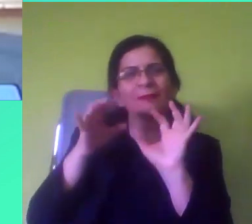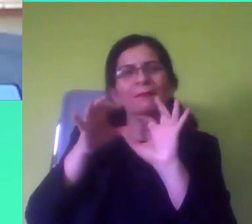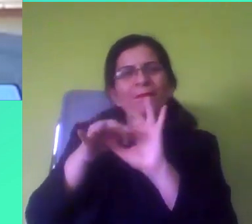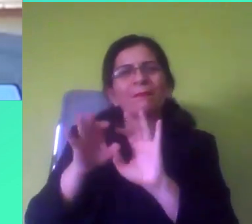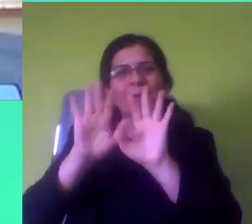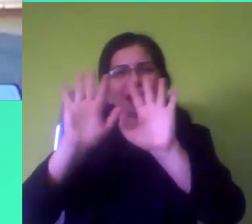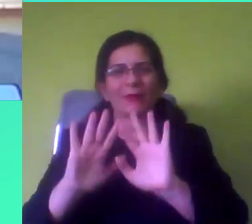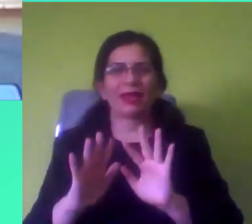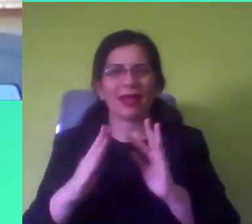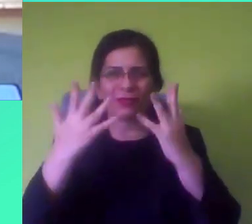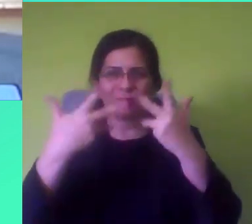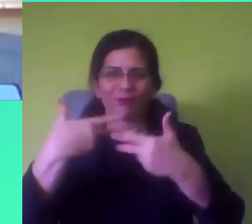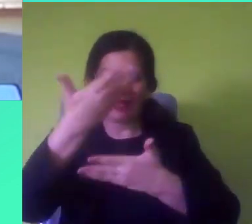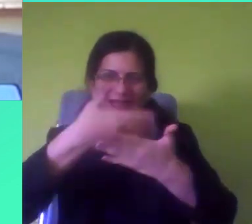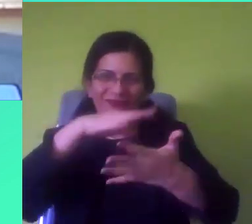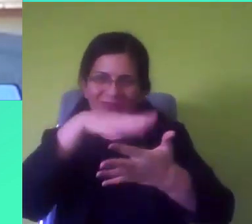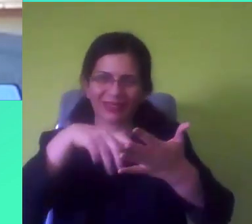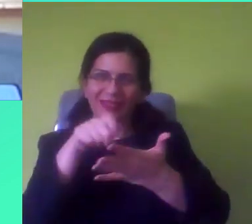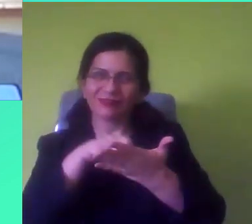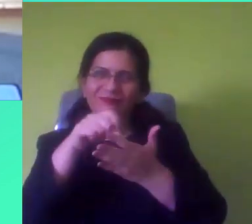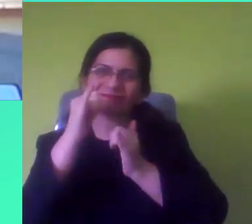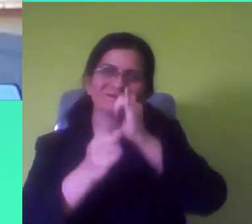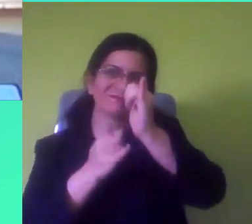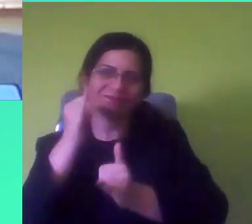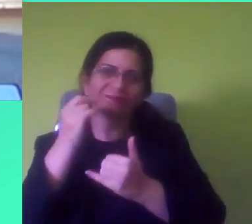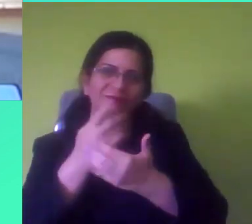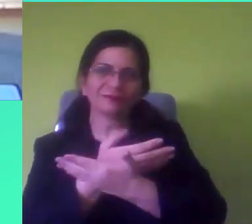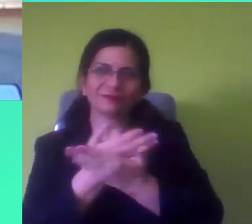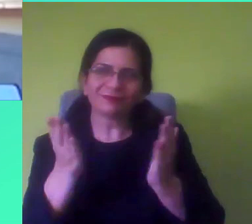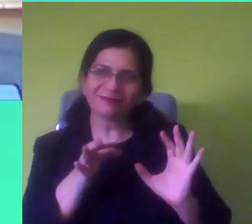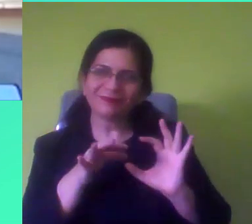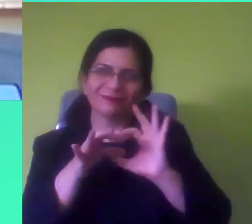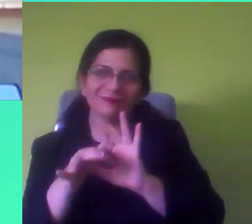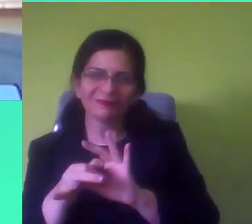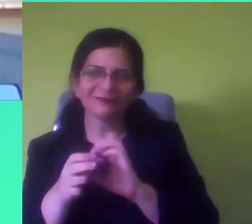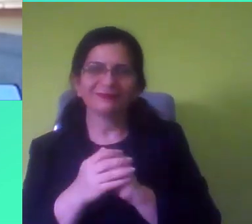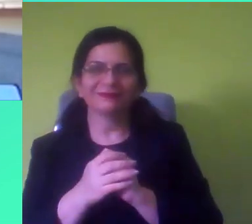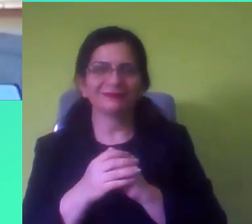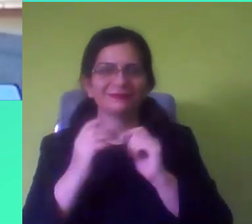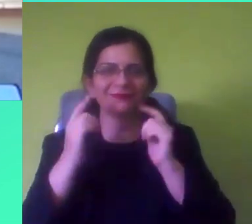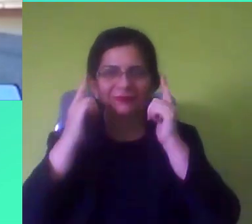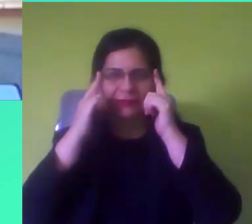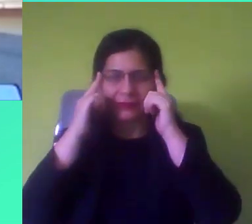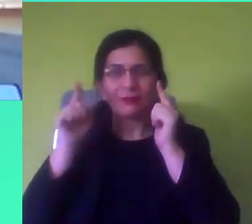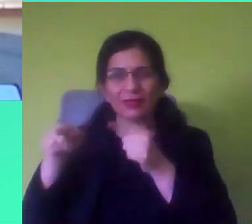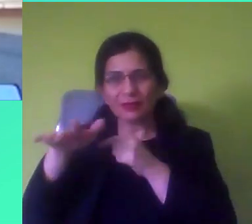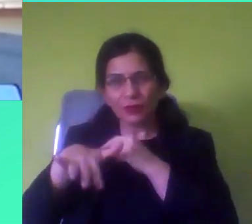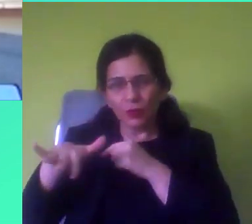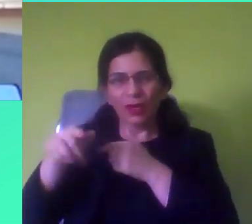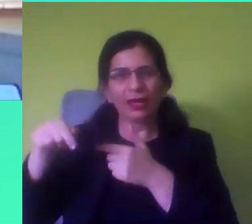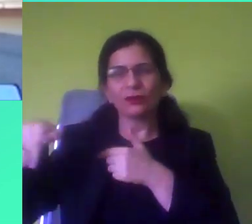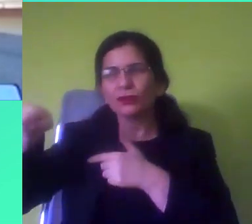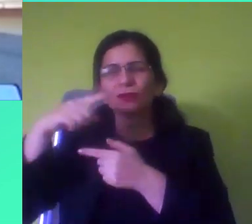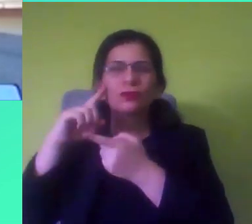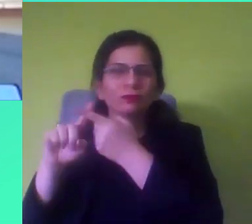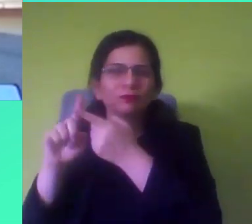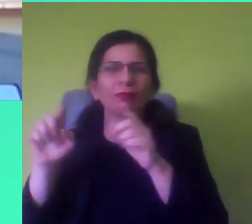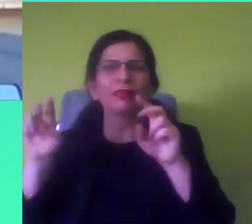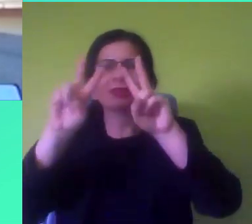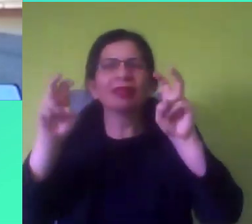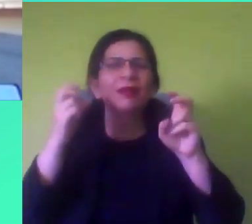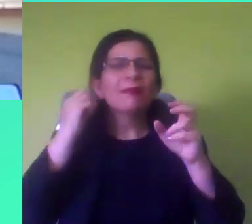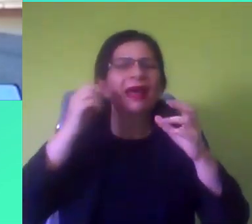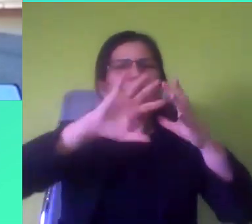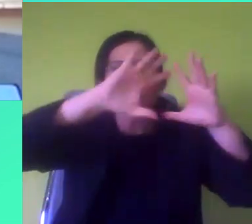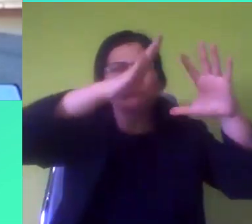o una secuencia educativa que desarrollamos a través del trabajo del IANIGLA en el Inventario Nacional de